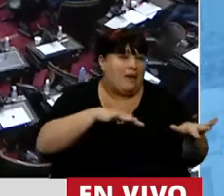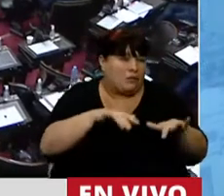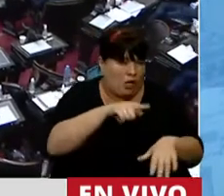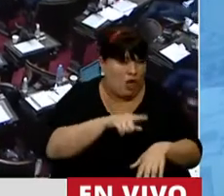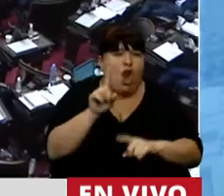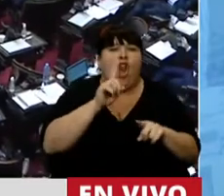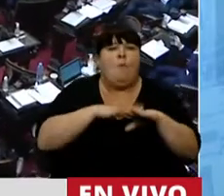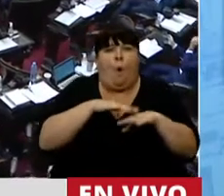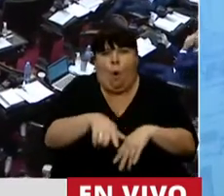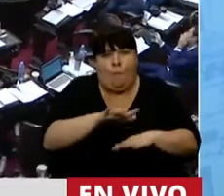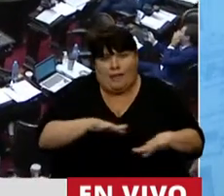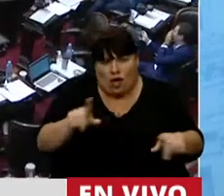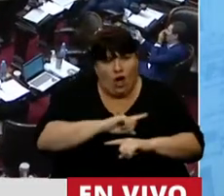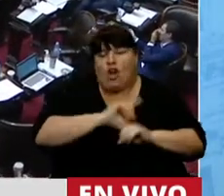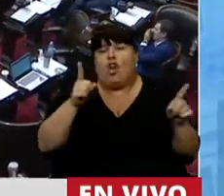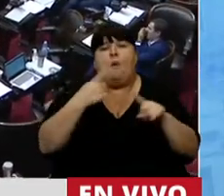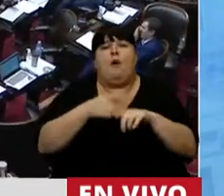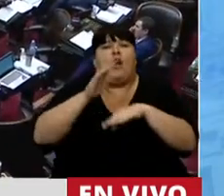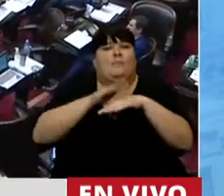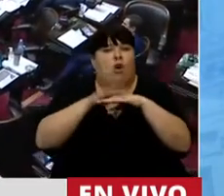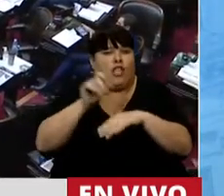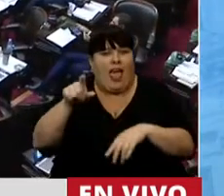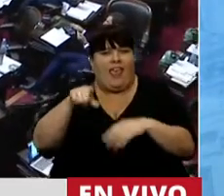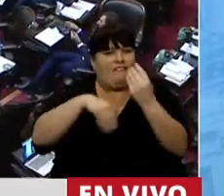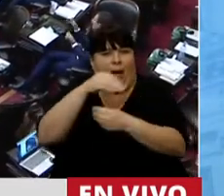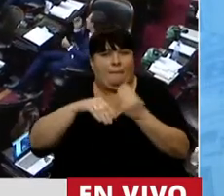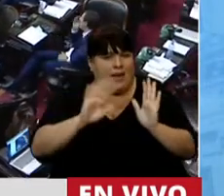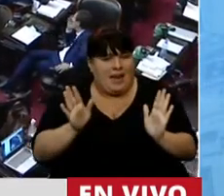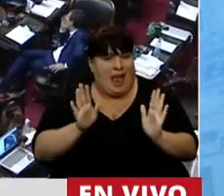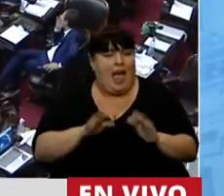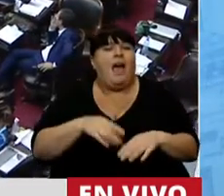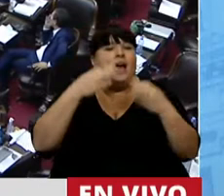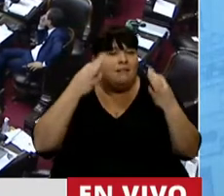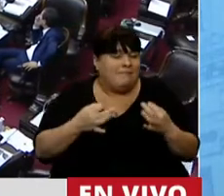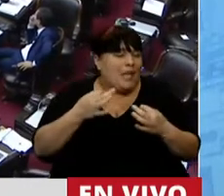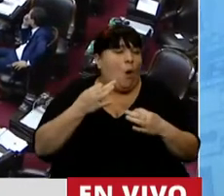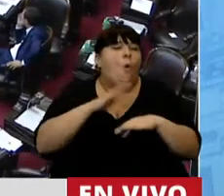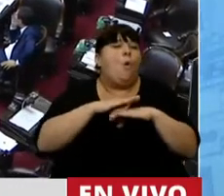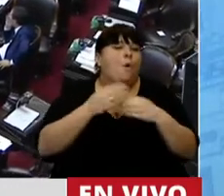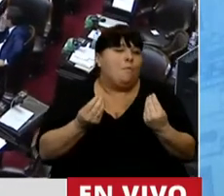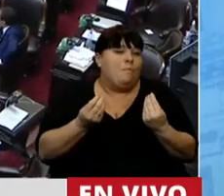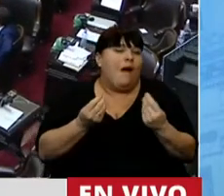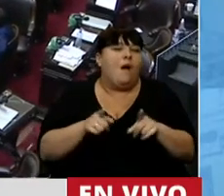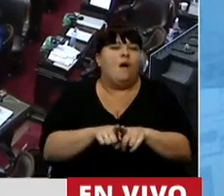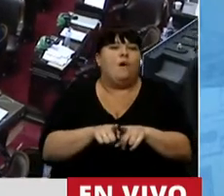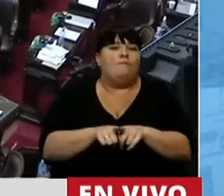por su propia responsabilidad, no por la responsabilidad de sus familias, sino seguramente